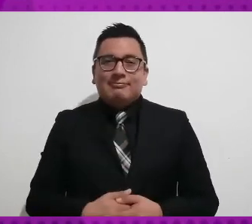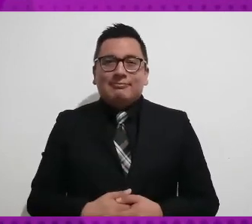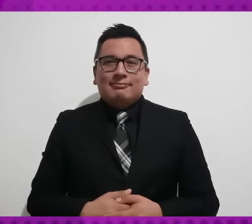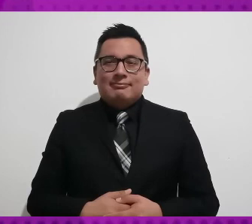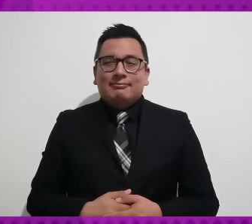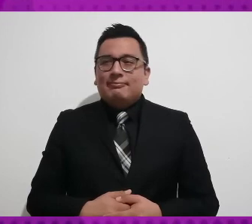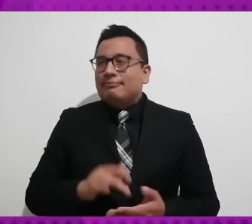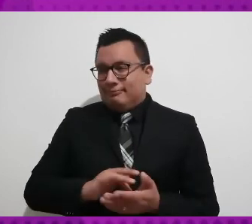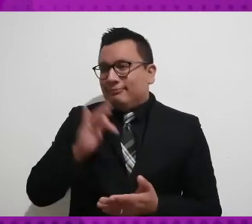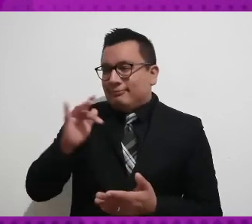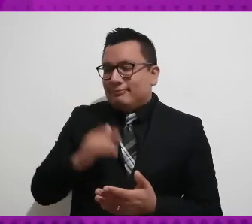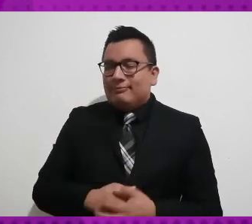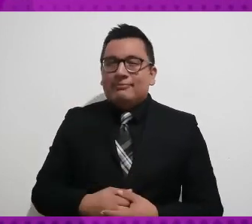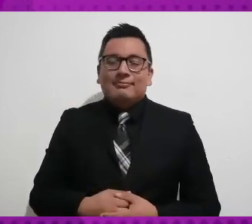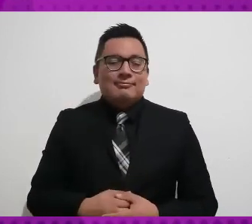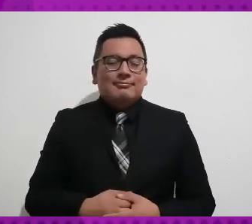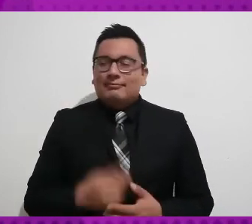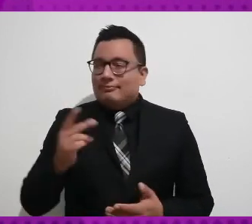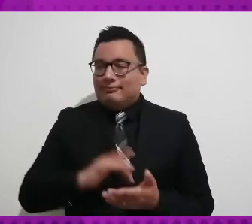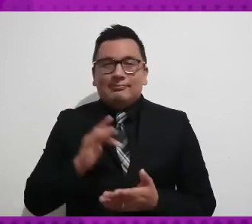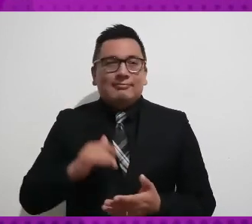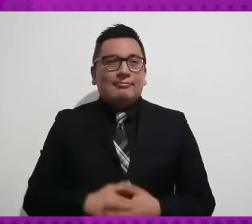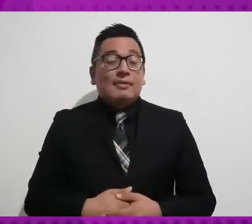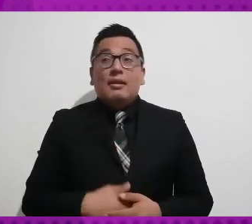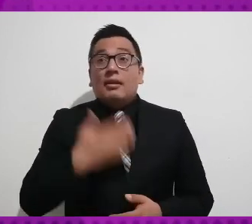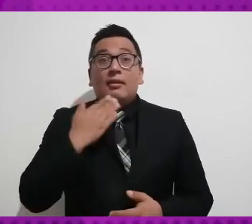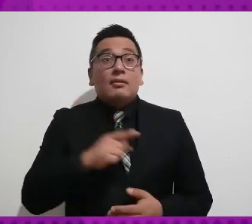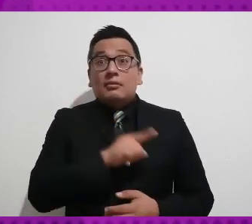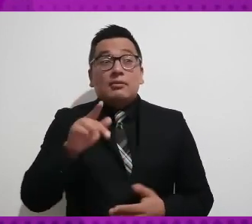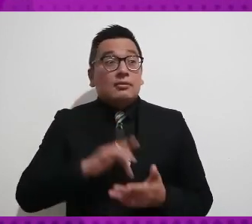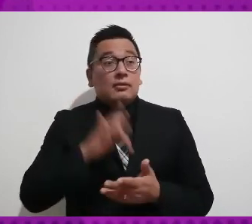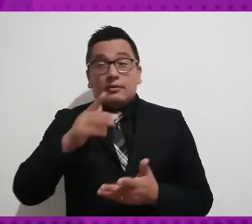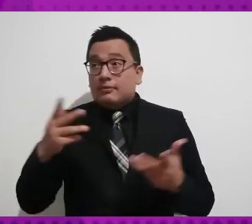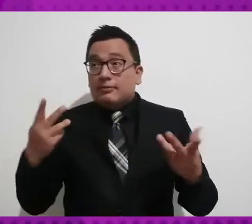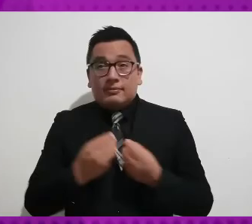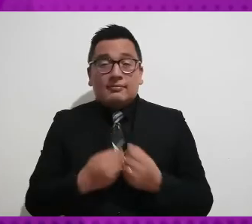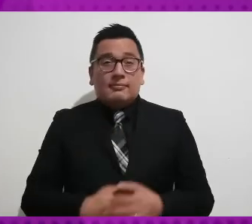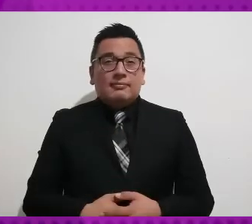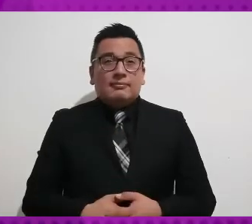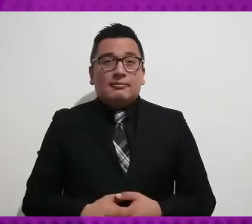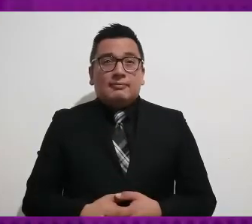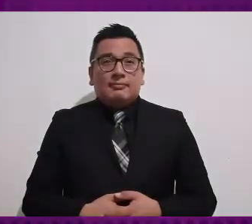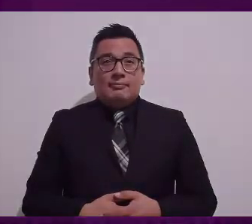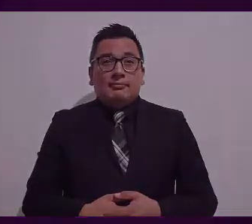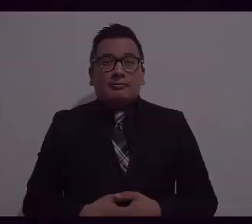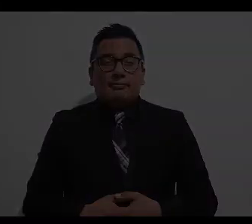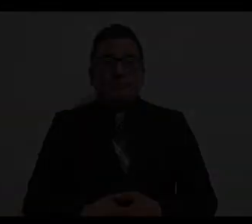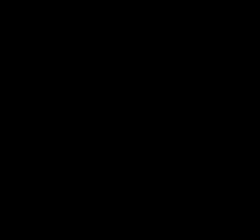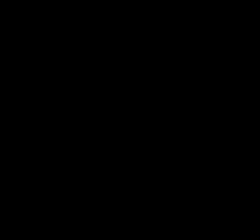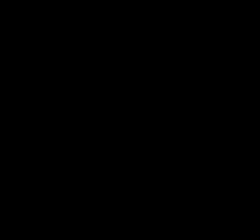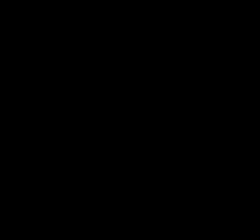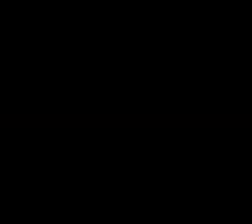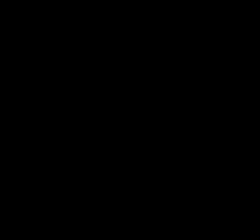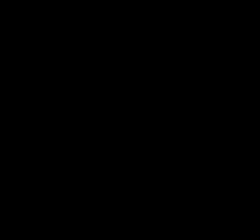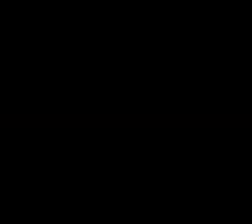contrario. Muchísimas gracias, Gustavo Carlos. Muchas gracias. Y bueno, pues gracias a ustedes por acompañarnos. Y bueno,